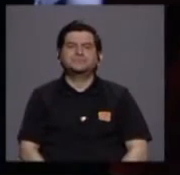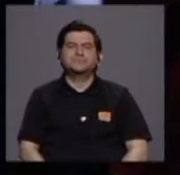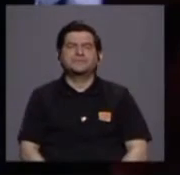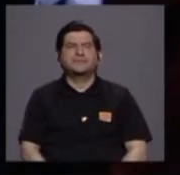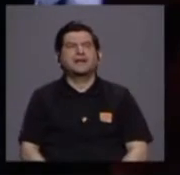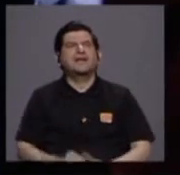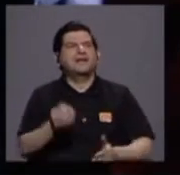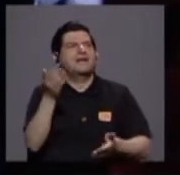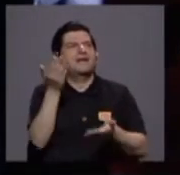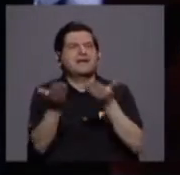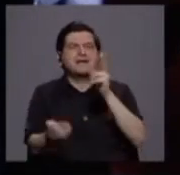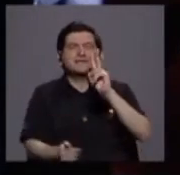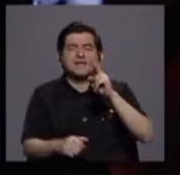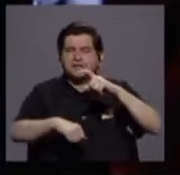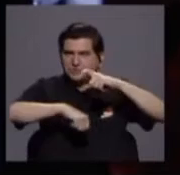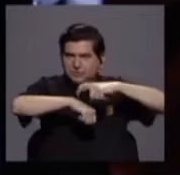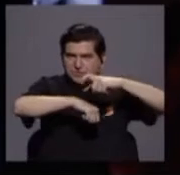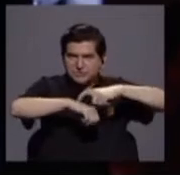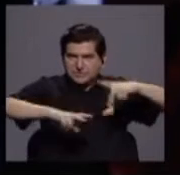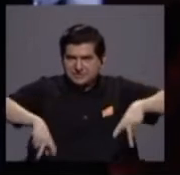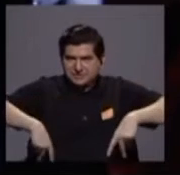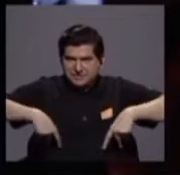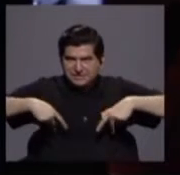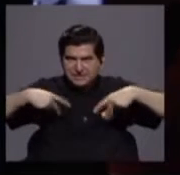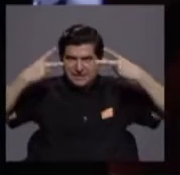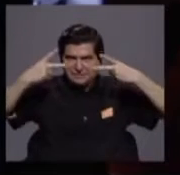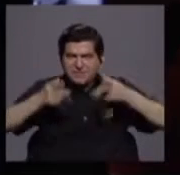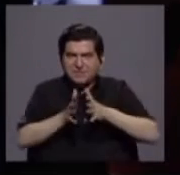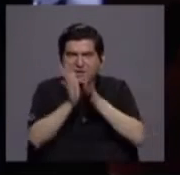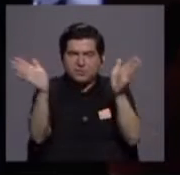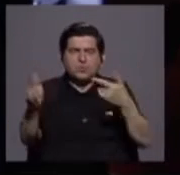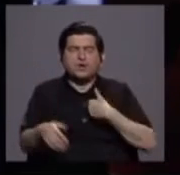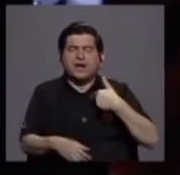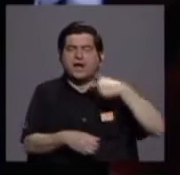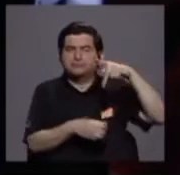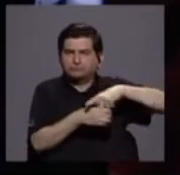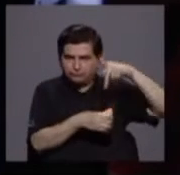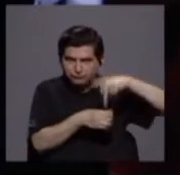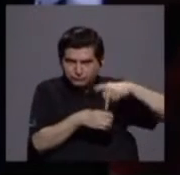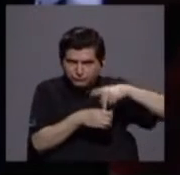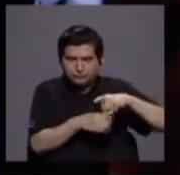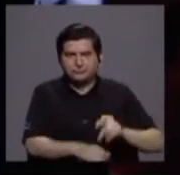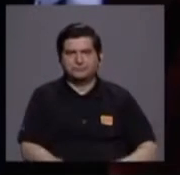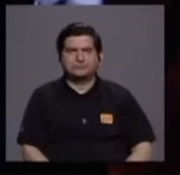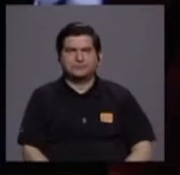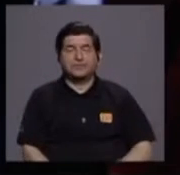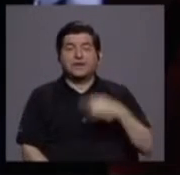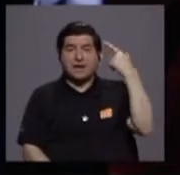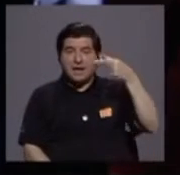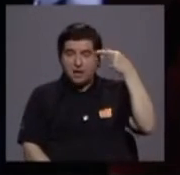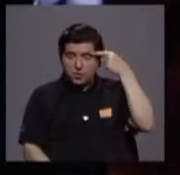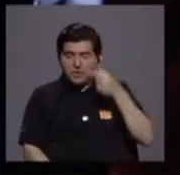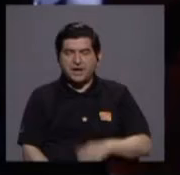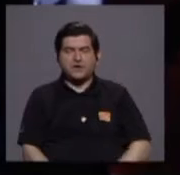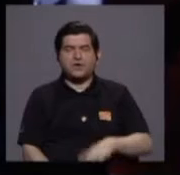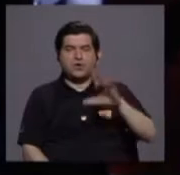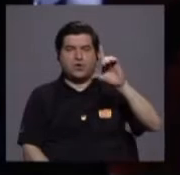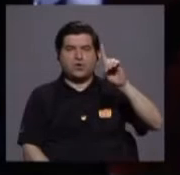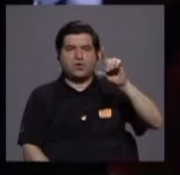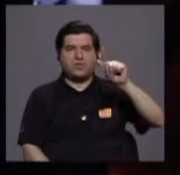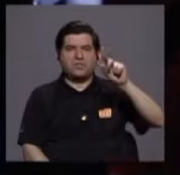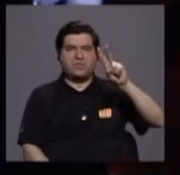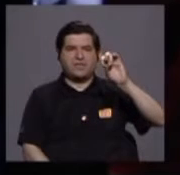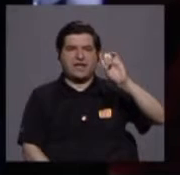Tal vez dos fases en la vida pública que yo estaba involucrado. En el gobierno de Daniel Oduber